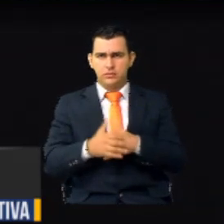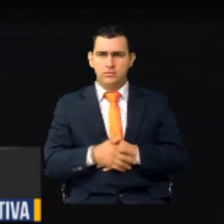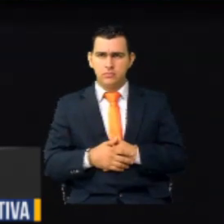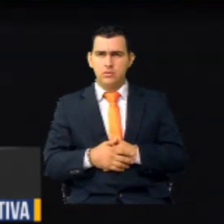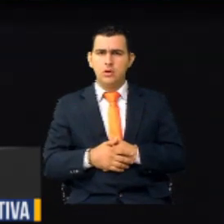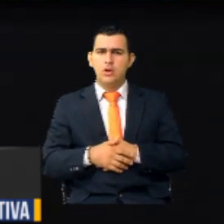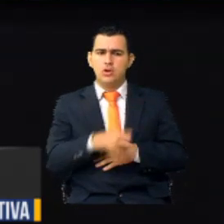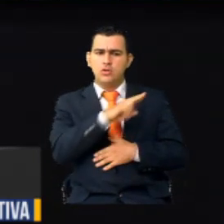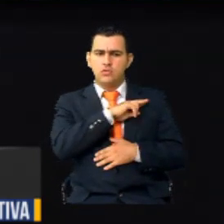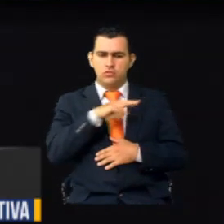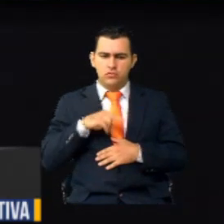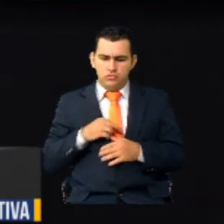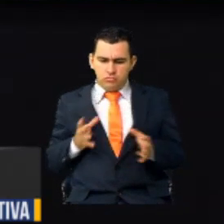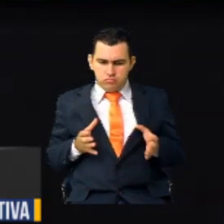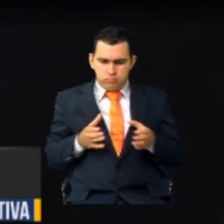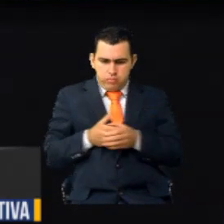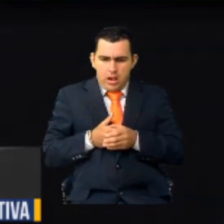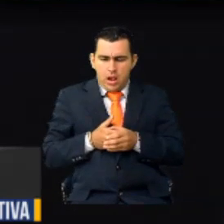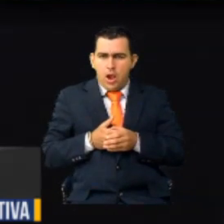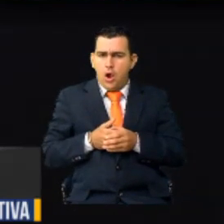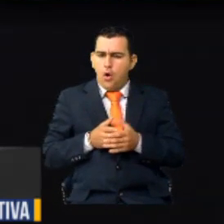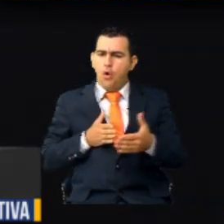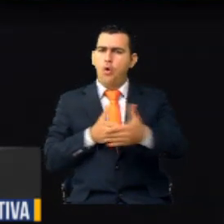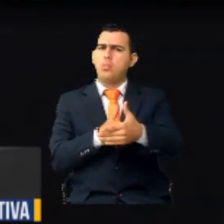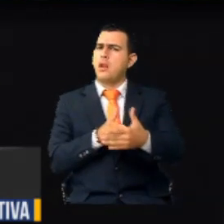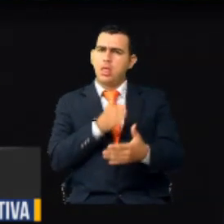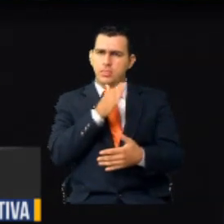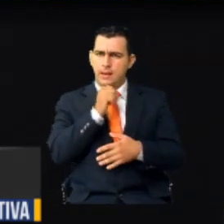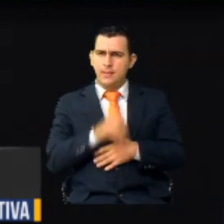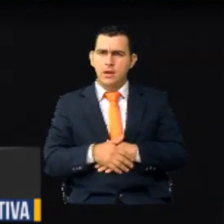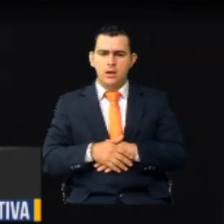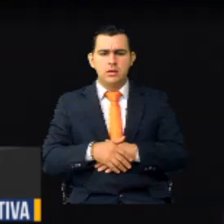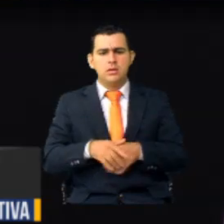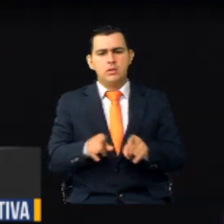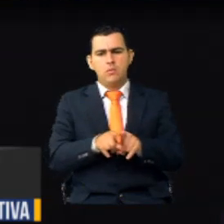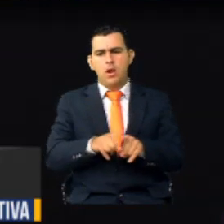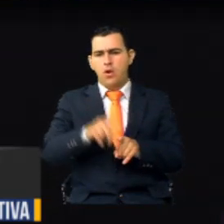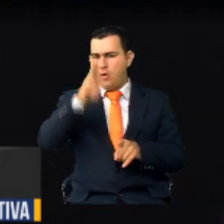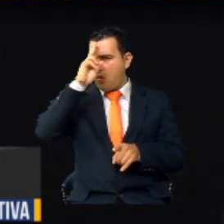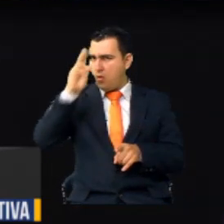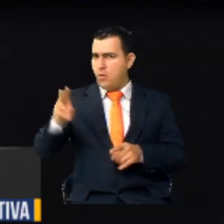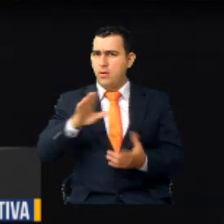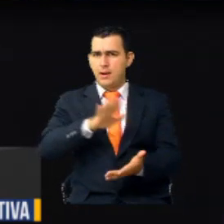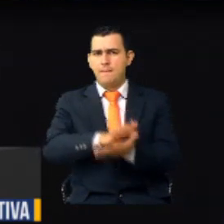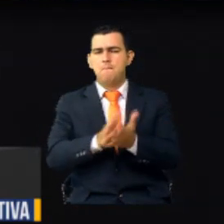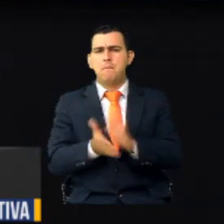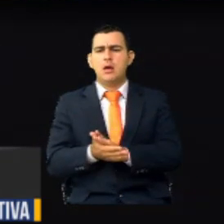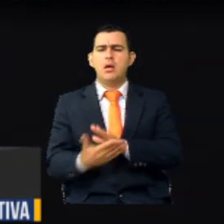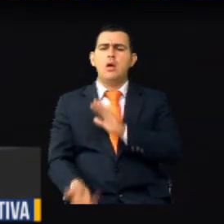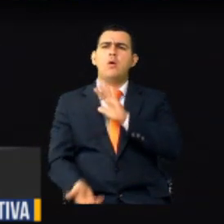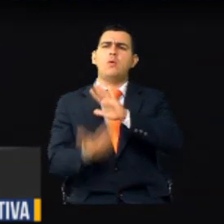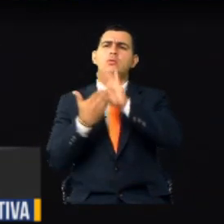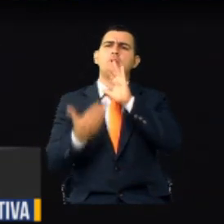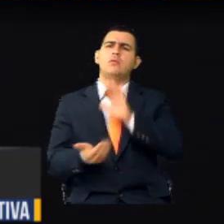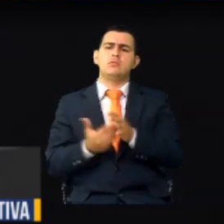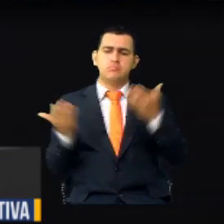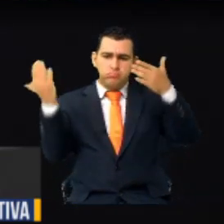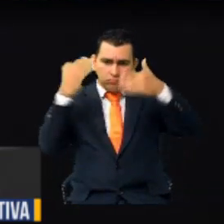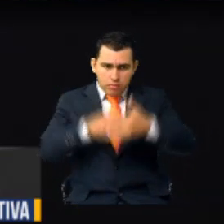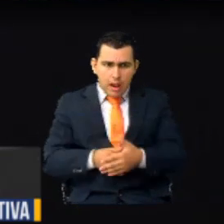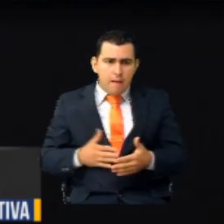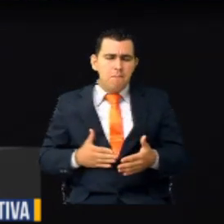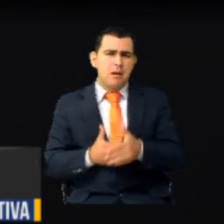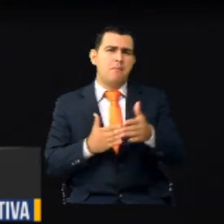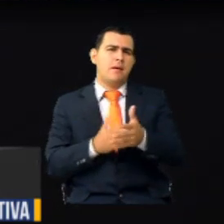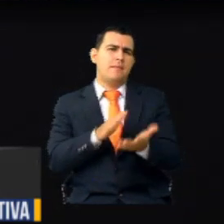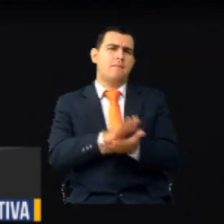entregamos Bacrines. Y hoy hemos demostrado que hemos honrado la paz, y quienes honraron la paz son los enemigos de la paz, los mismos enemigos ocultos que hoy tiene la paz.